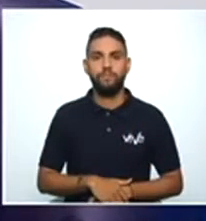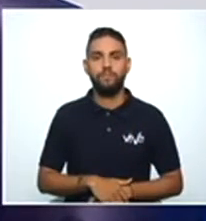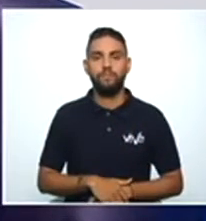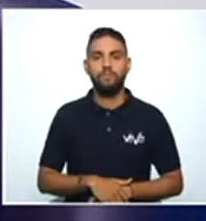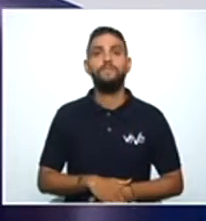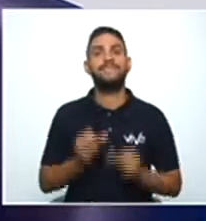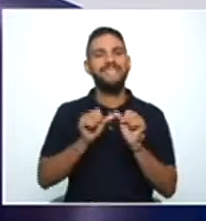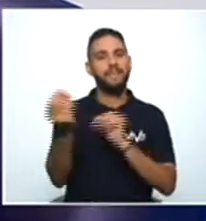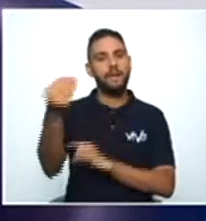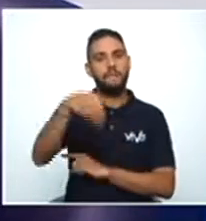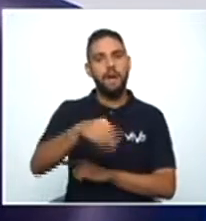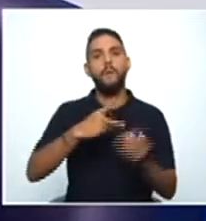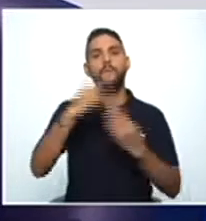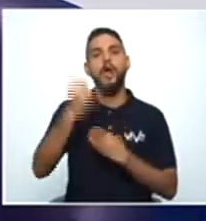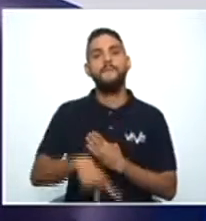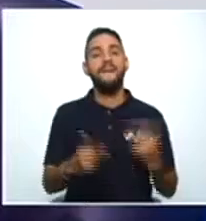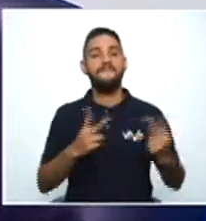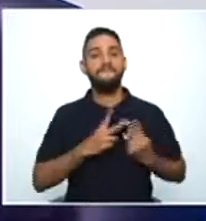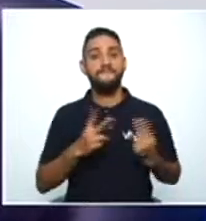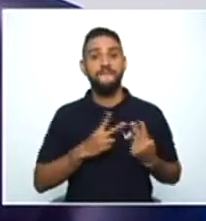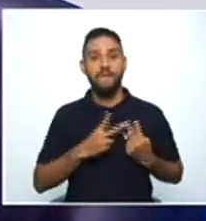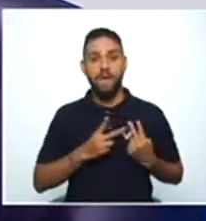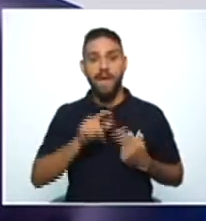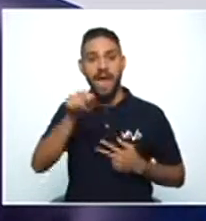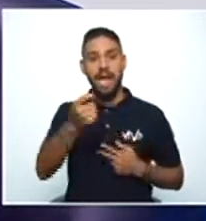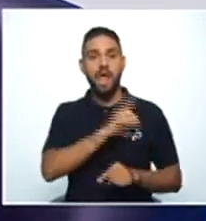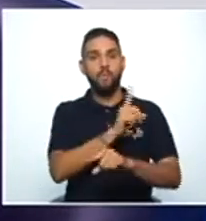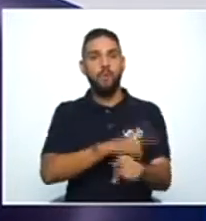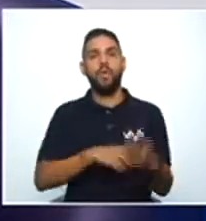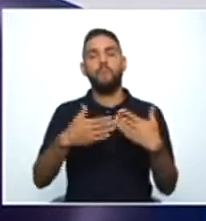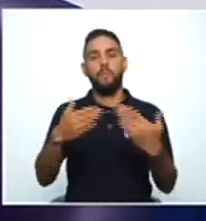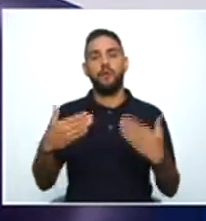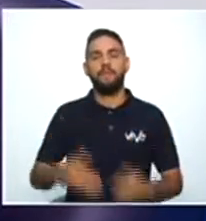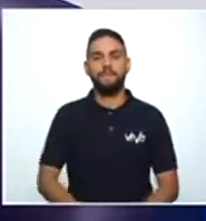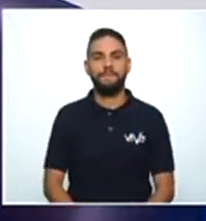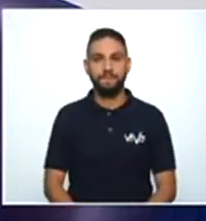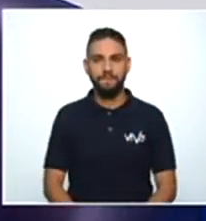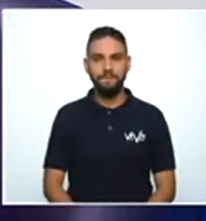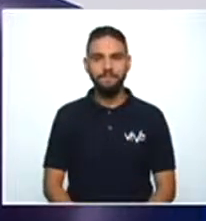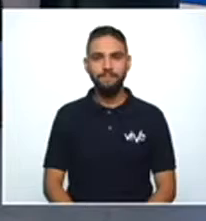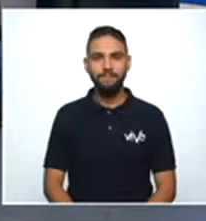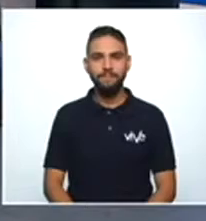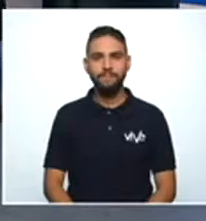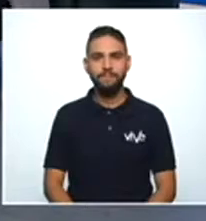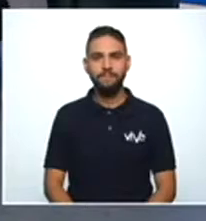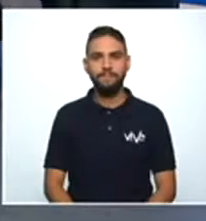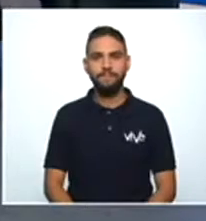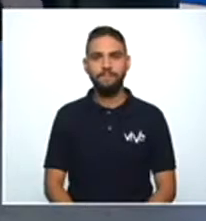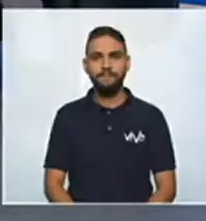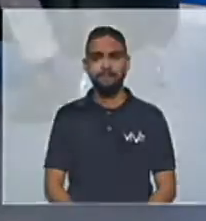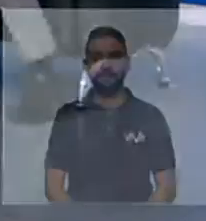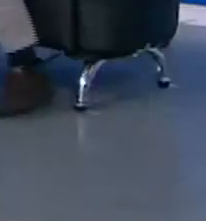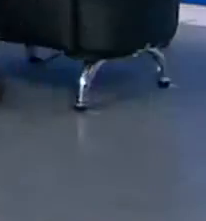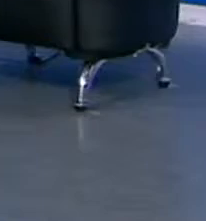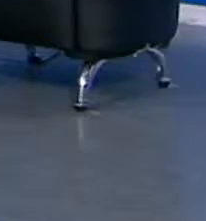sigan con más de la programación que sale por ofrecer vive el canal del poder popular muchísimas gracias